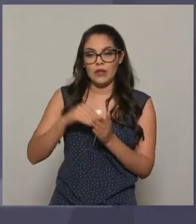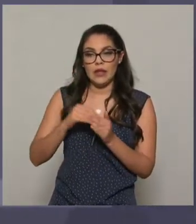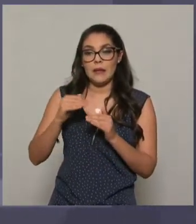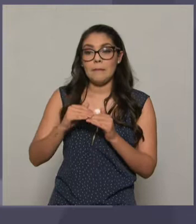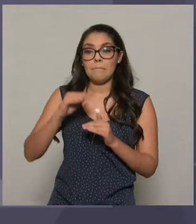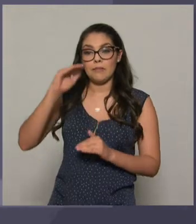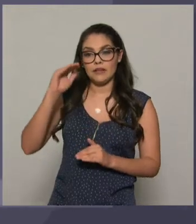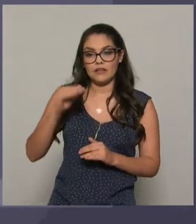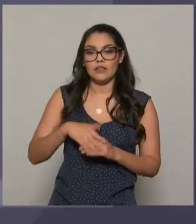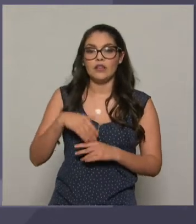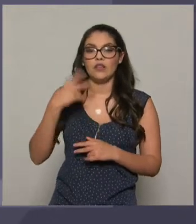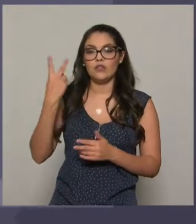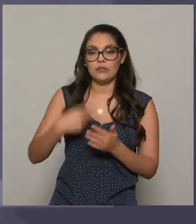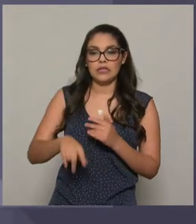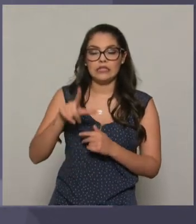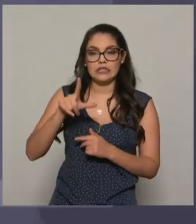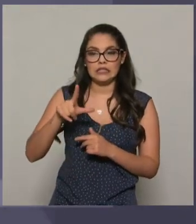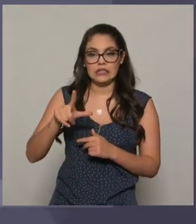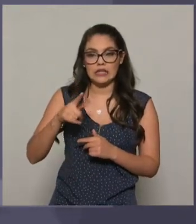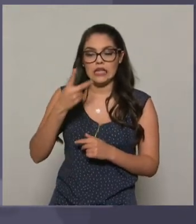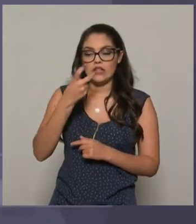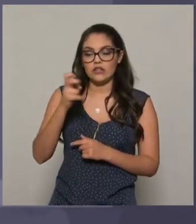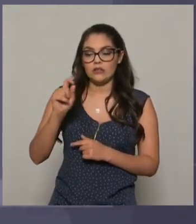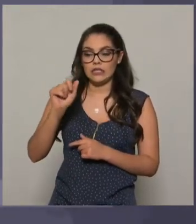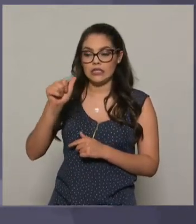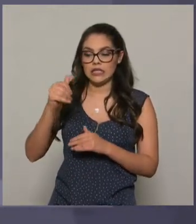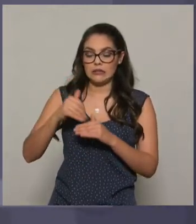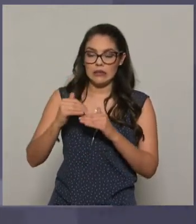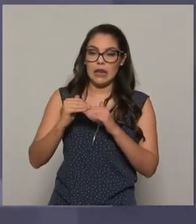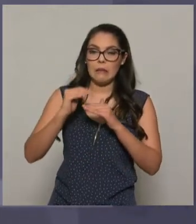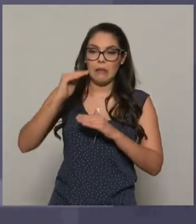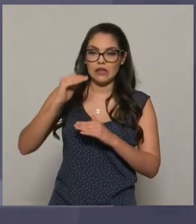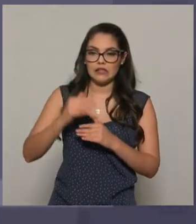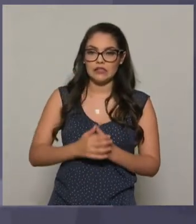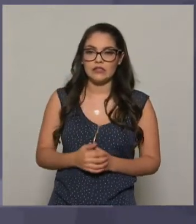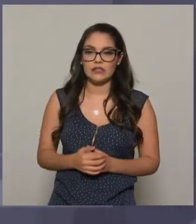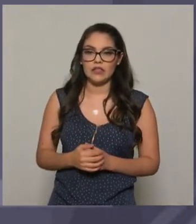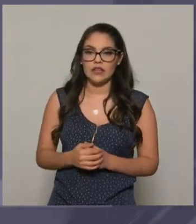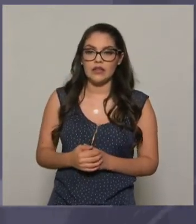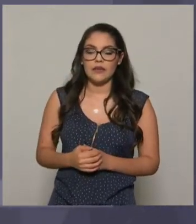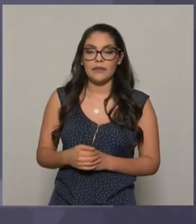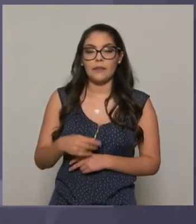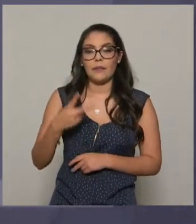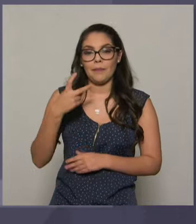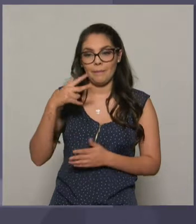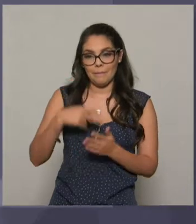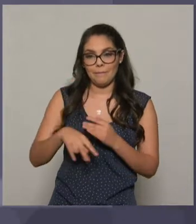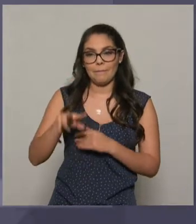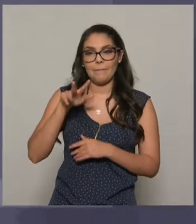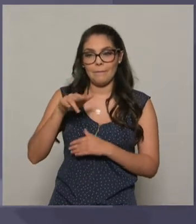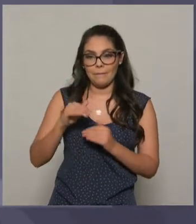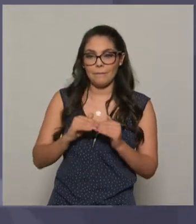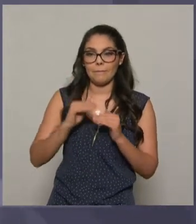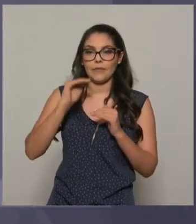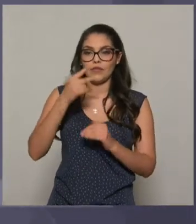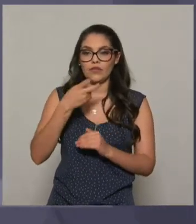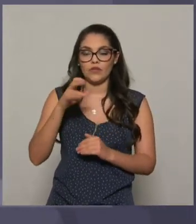190,000, 2017 más de 226,000, en el 2018 también aumentó